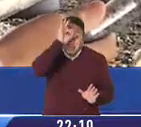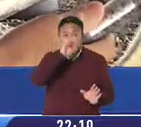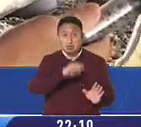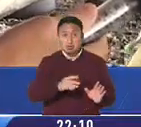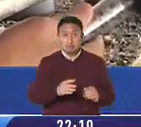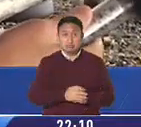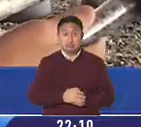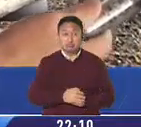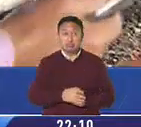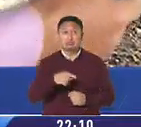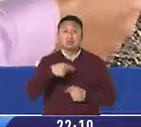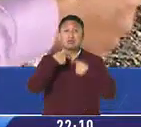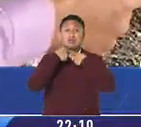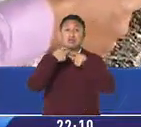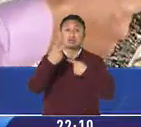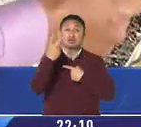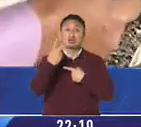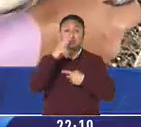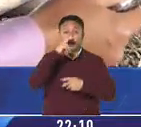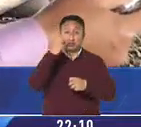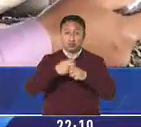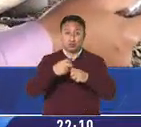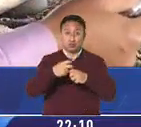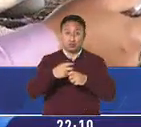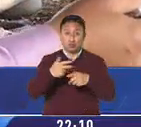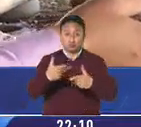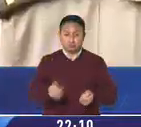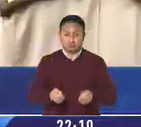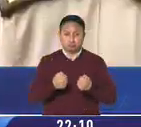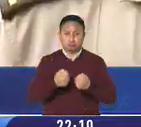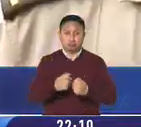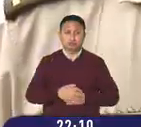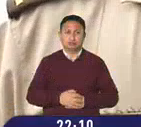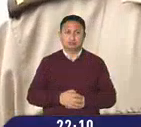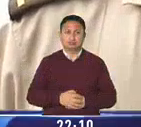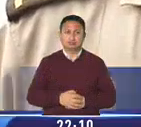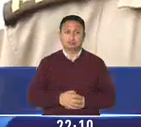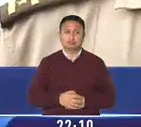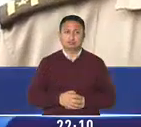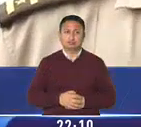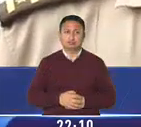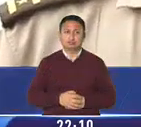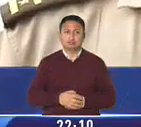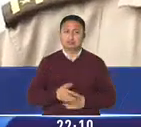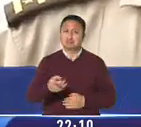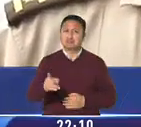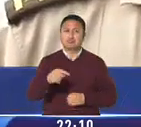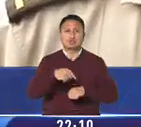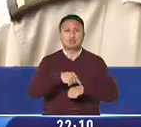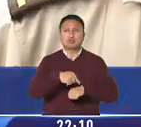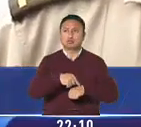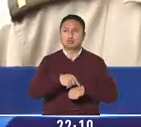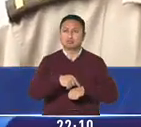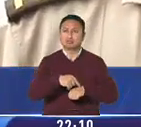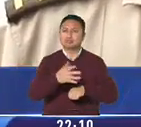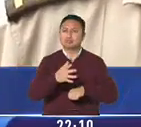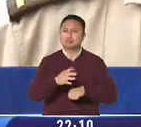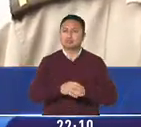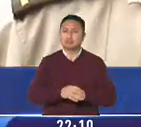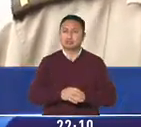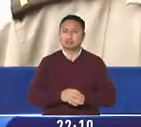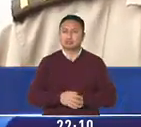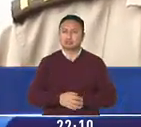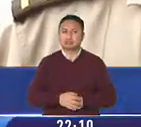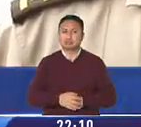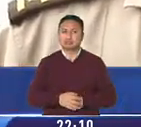sacos de piedra en el cuello, y por eso que no lo podían ni traer. Sí. Lleva un tiempo más o menos de haber perdido los